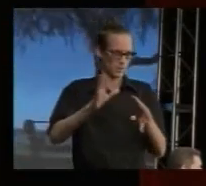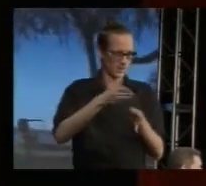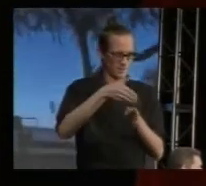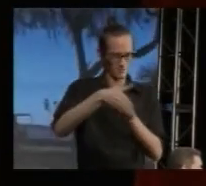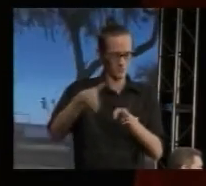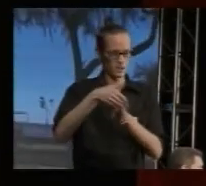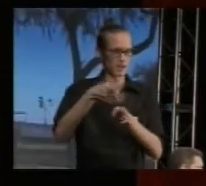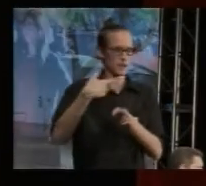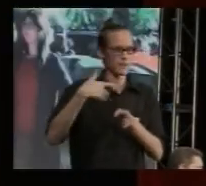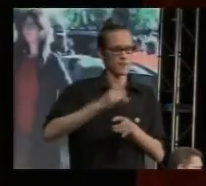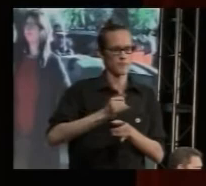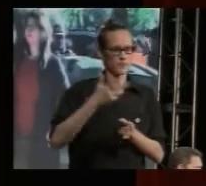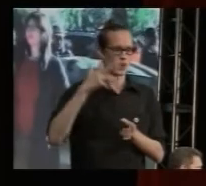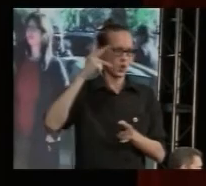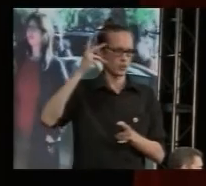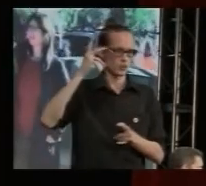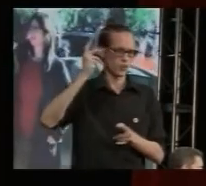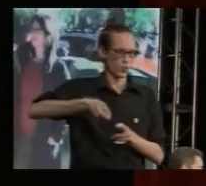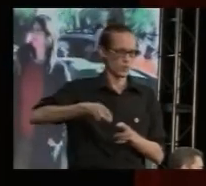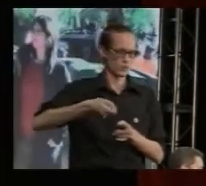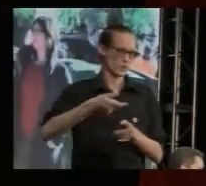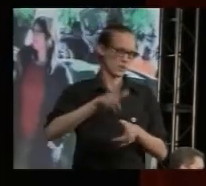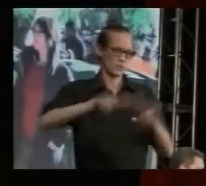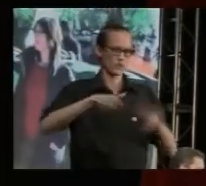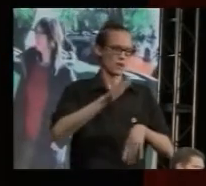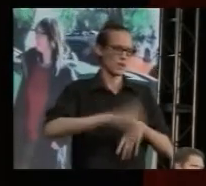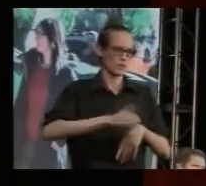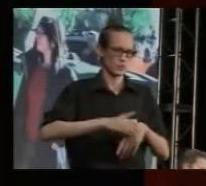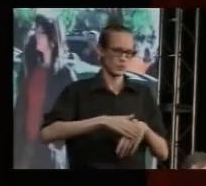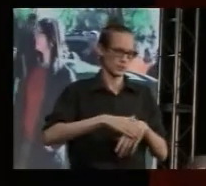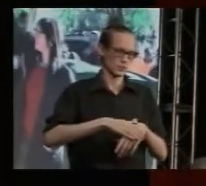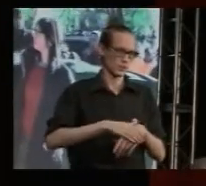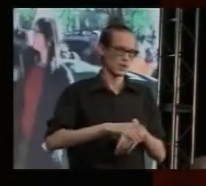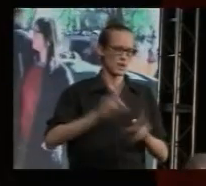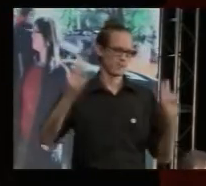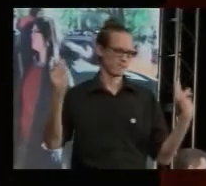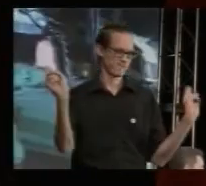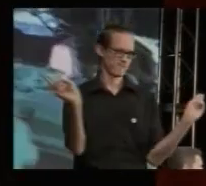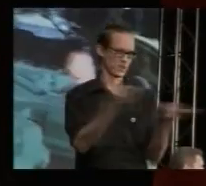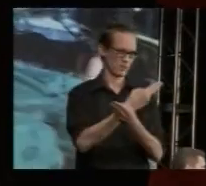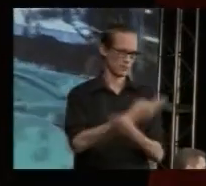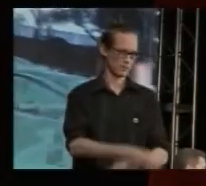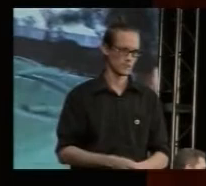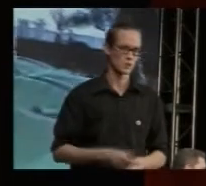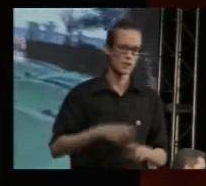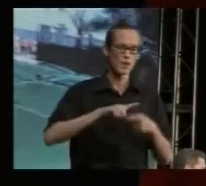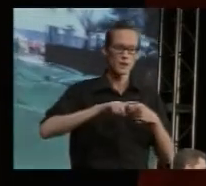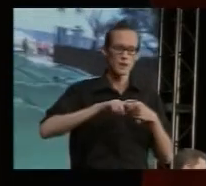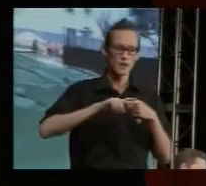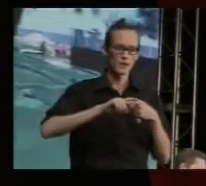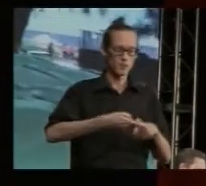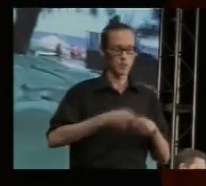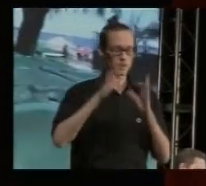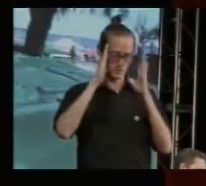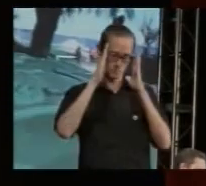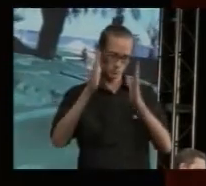sometió a juicio a los responsables del genocidio. Las políticas dirigidas a los adultos